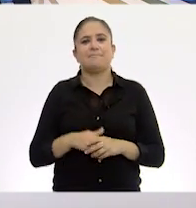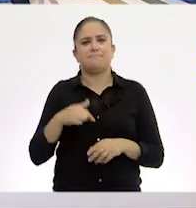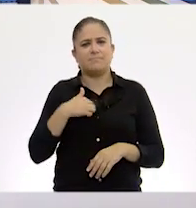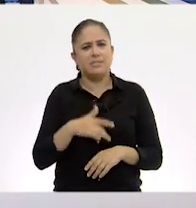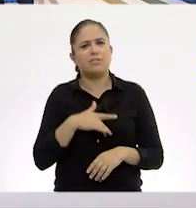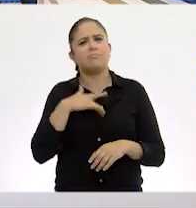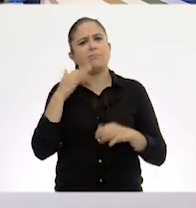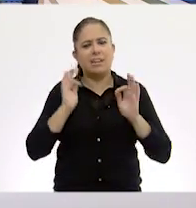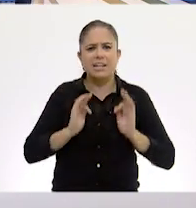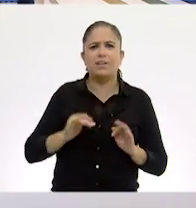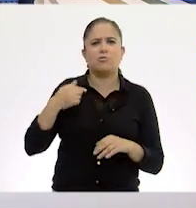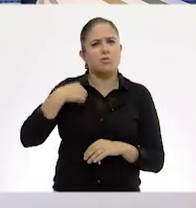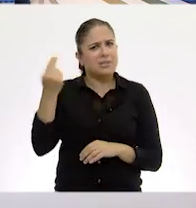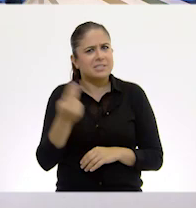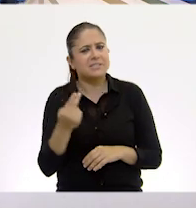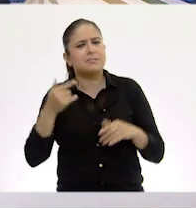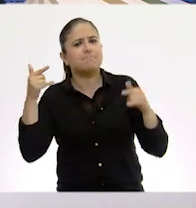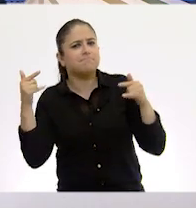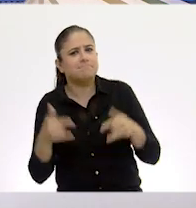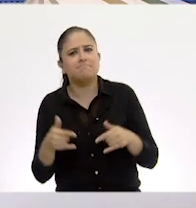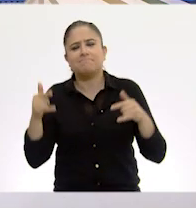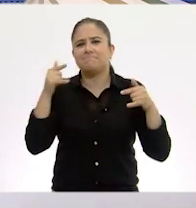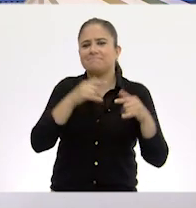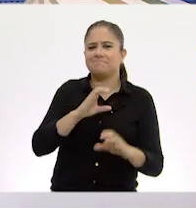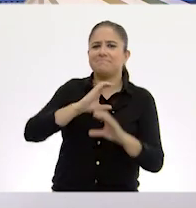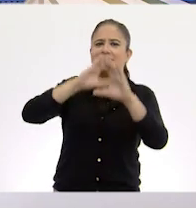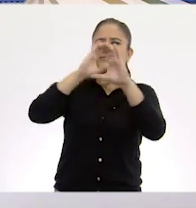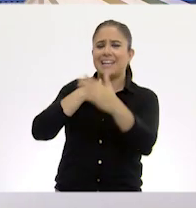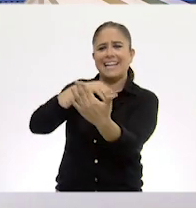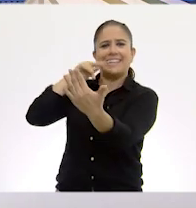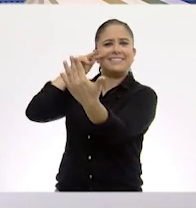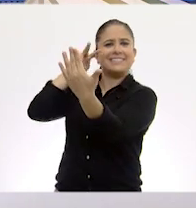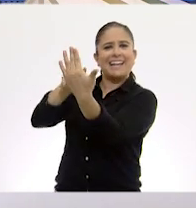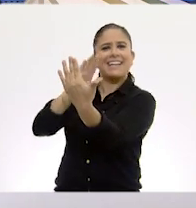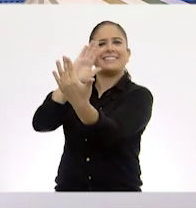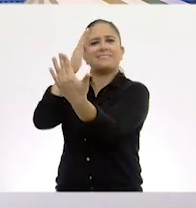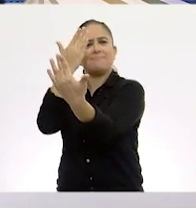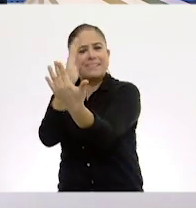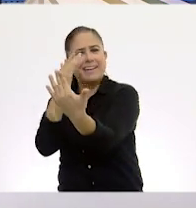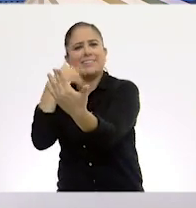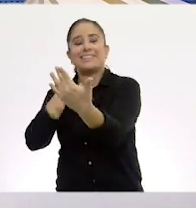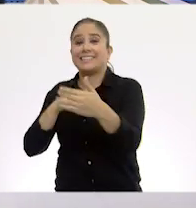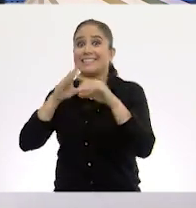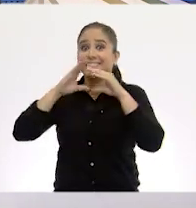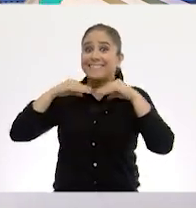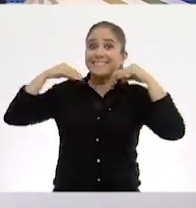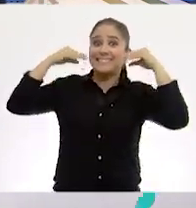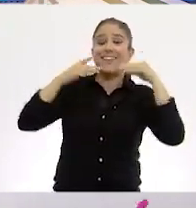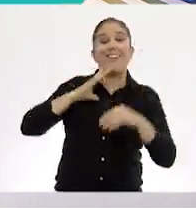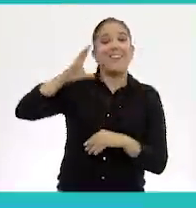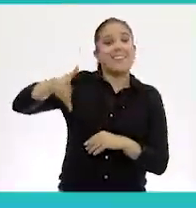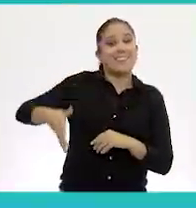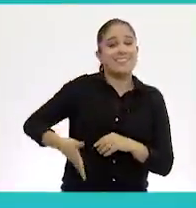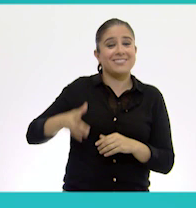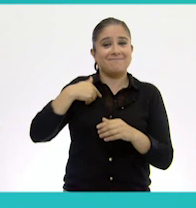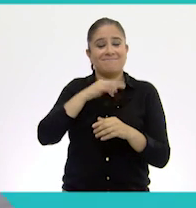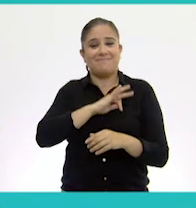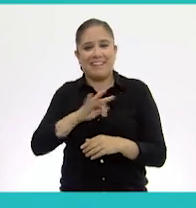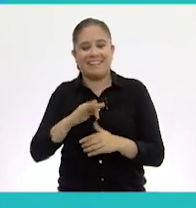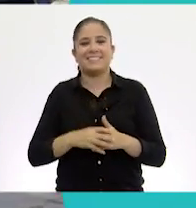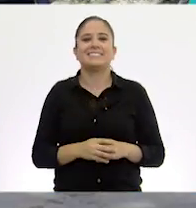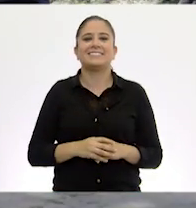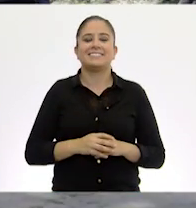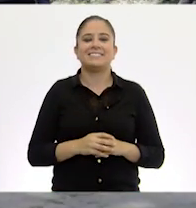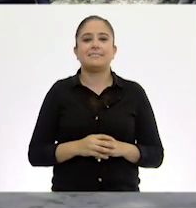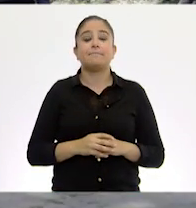pues tengo lo necesario. Le sonrío al espejo, soy feliz a diario. Me siento orgulloso porque ahora puedo escribir.